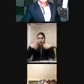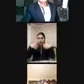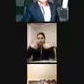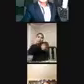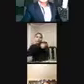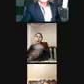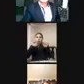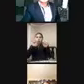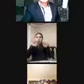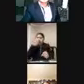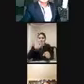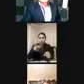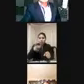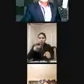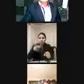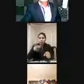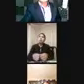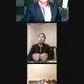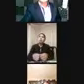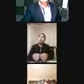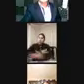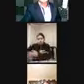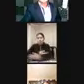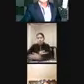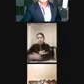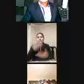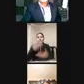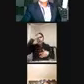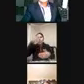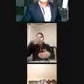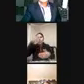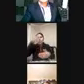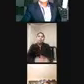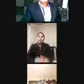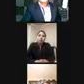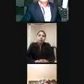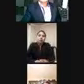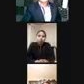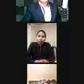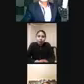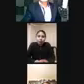Ok, muchas gracias, licenciada. Vamos con una siguiente pregunta.